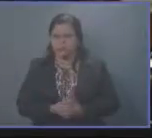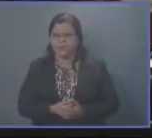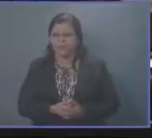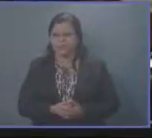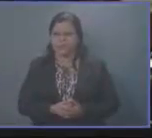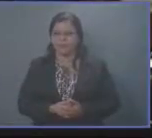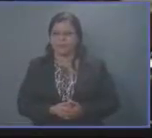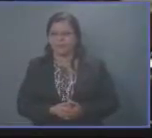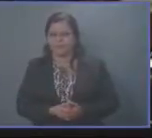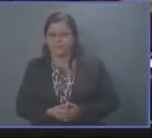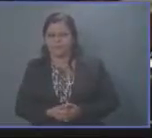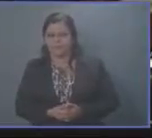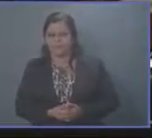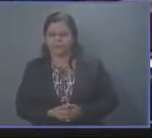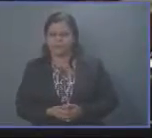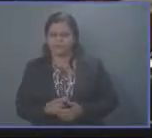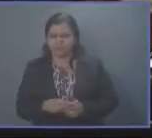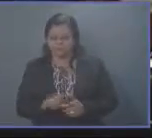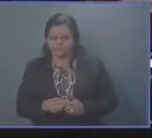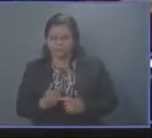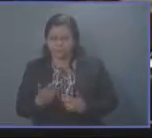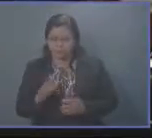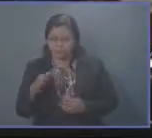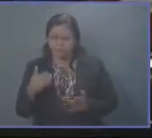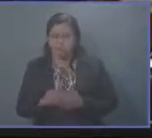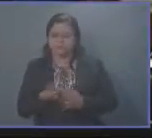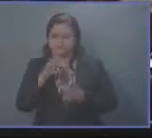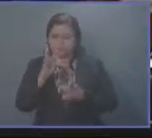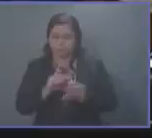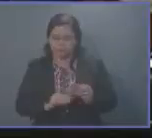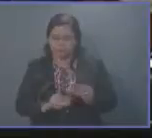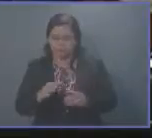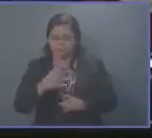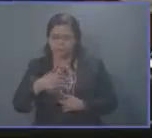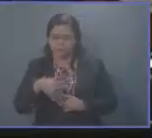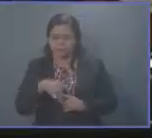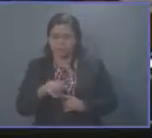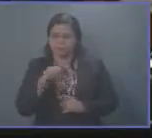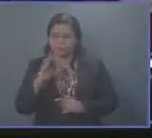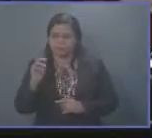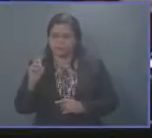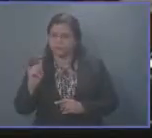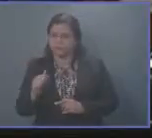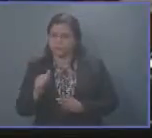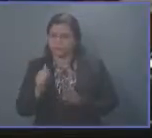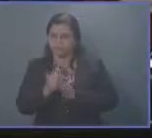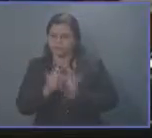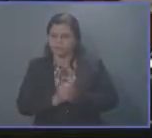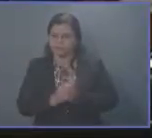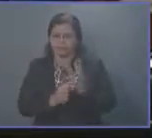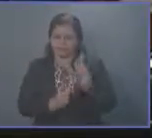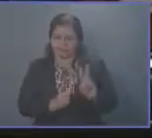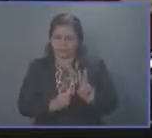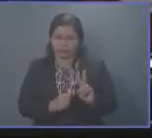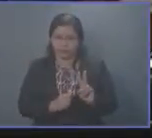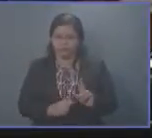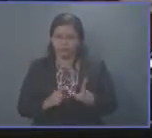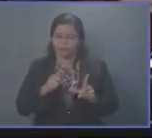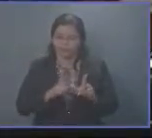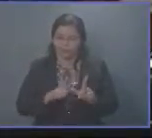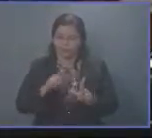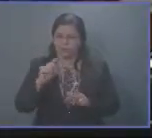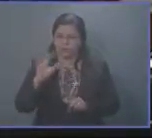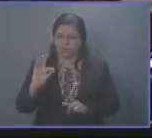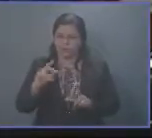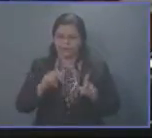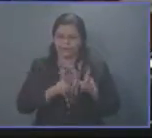de tarjeta de crédito en el estado de cuenta. Artículo 11. Agrégase los literales